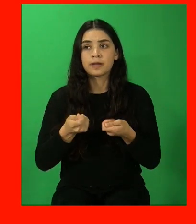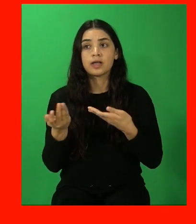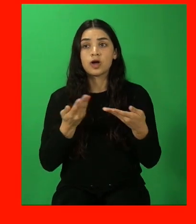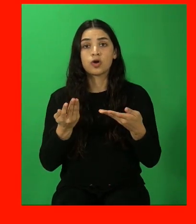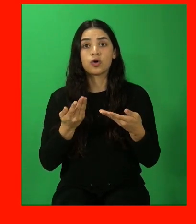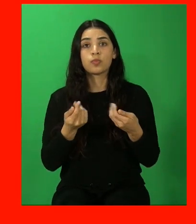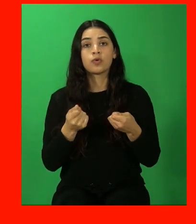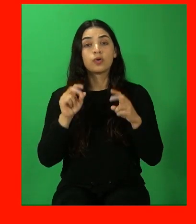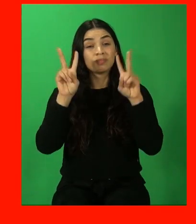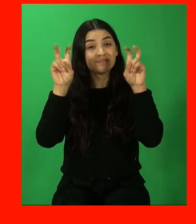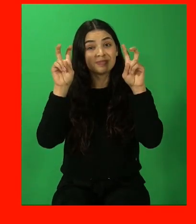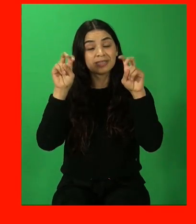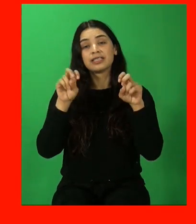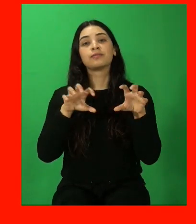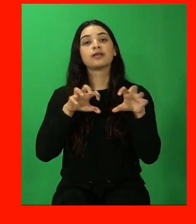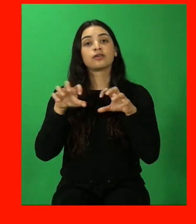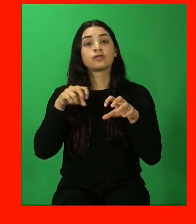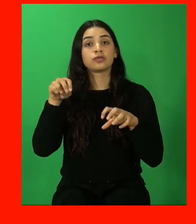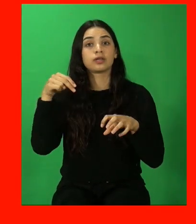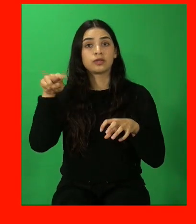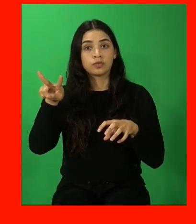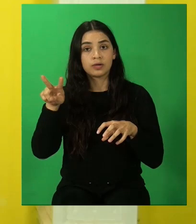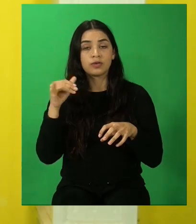y servicios.